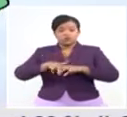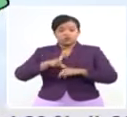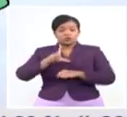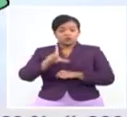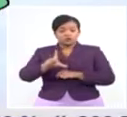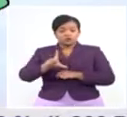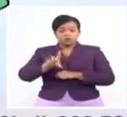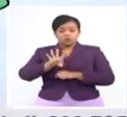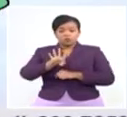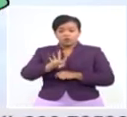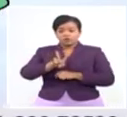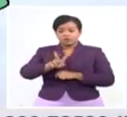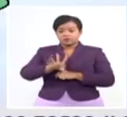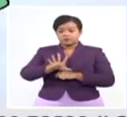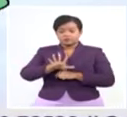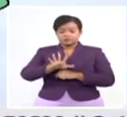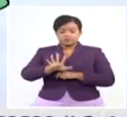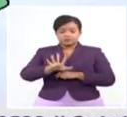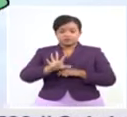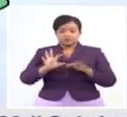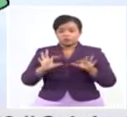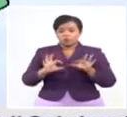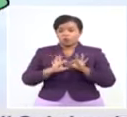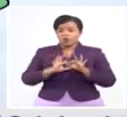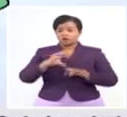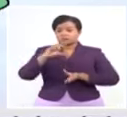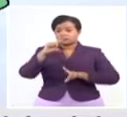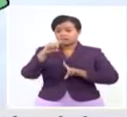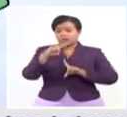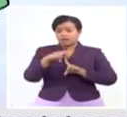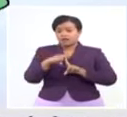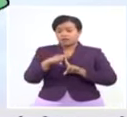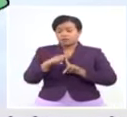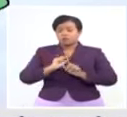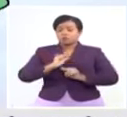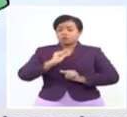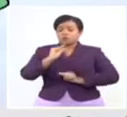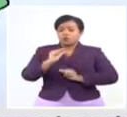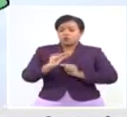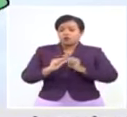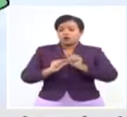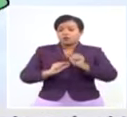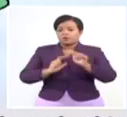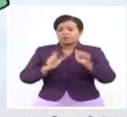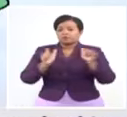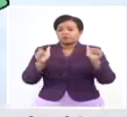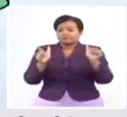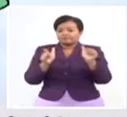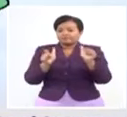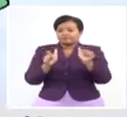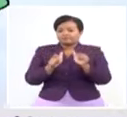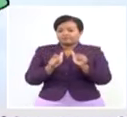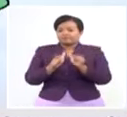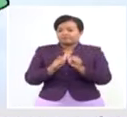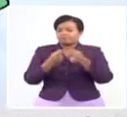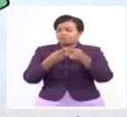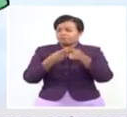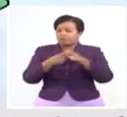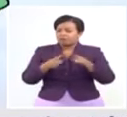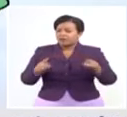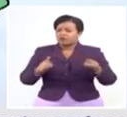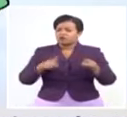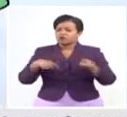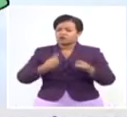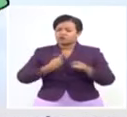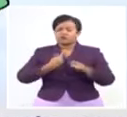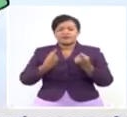425, Guantánamo va disminuyendo lo que Quisiéramos que fuera de una forma estable,